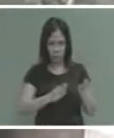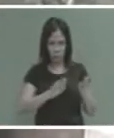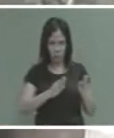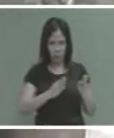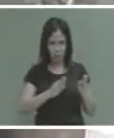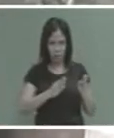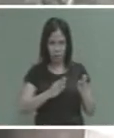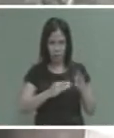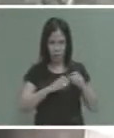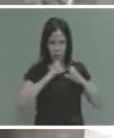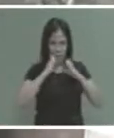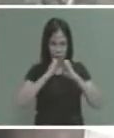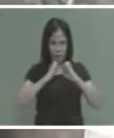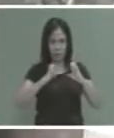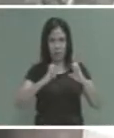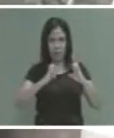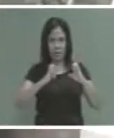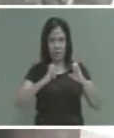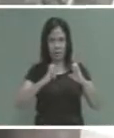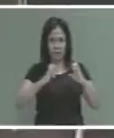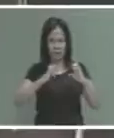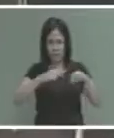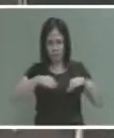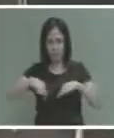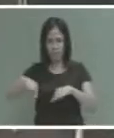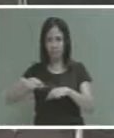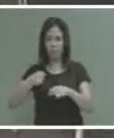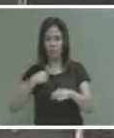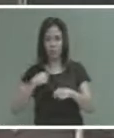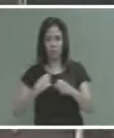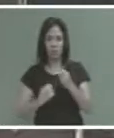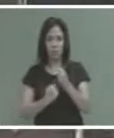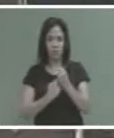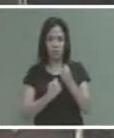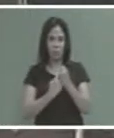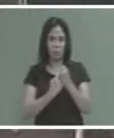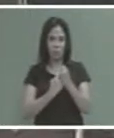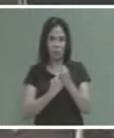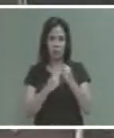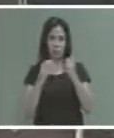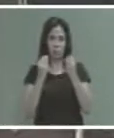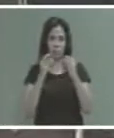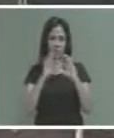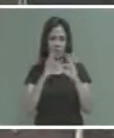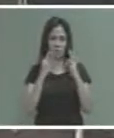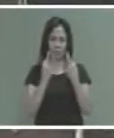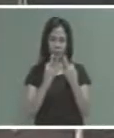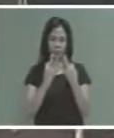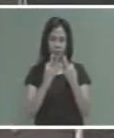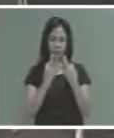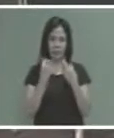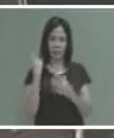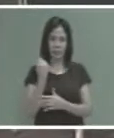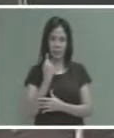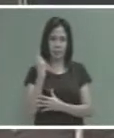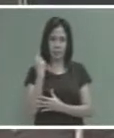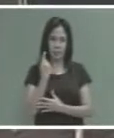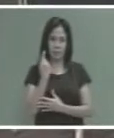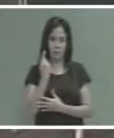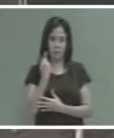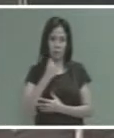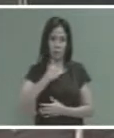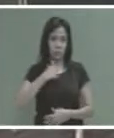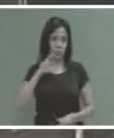que me llena mucho tener una familia. Me apoyo mucho en ellos, porque siempre cuando no tengo tiempo para